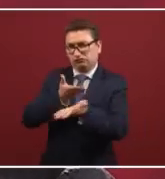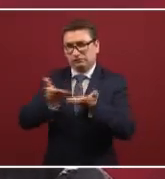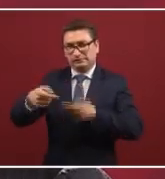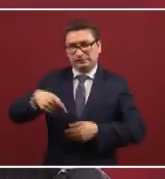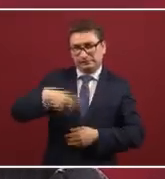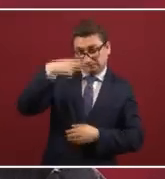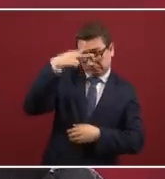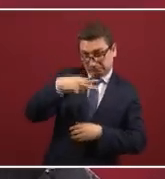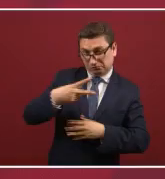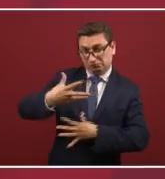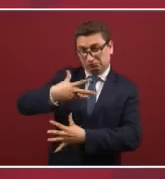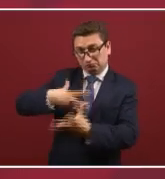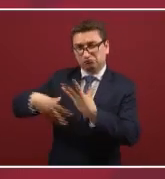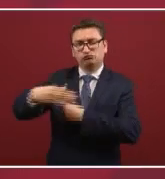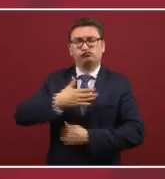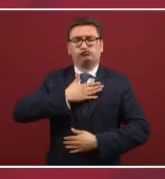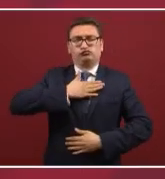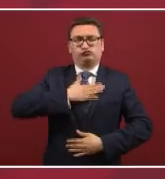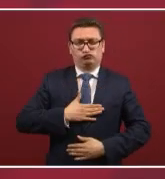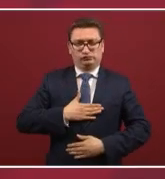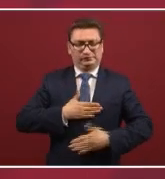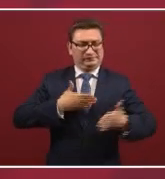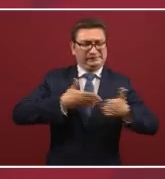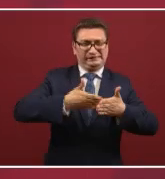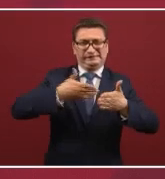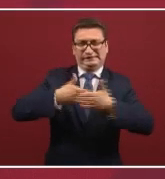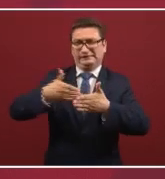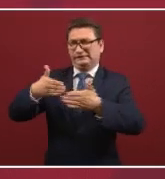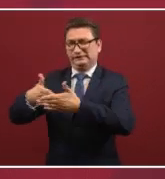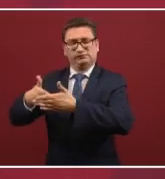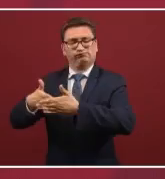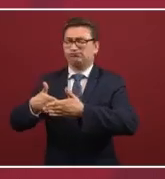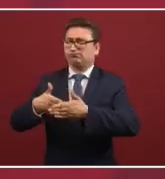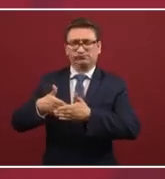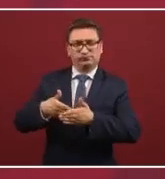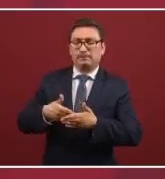sin barreras, sin aranceles,